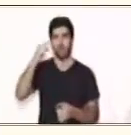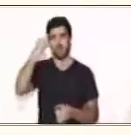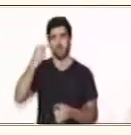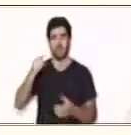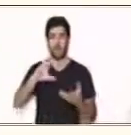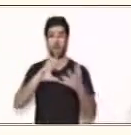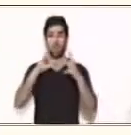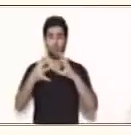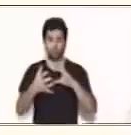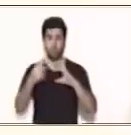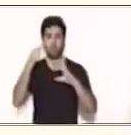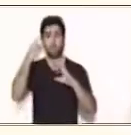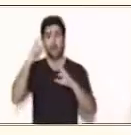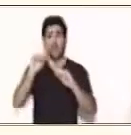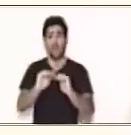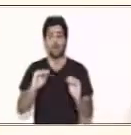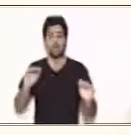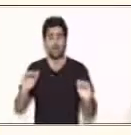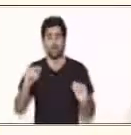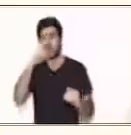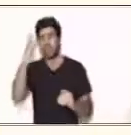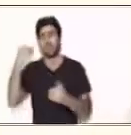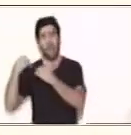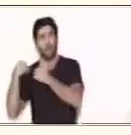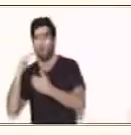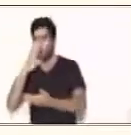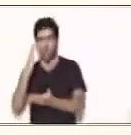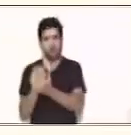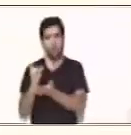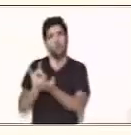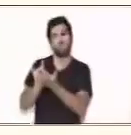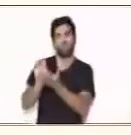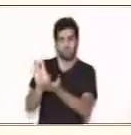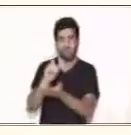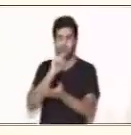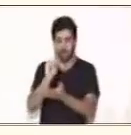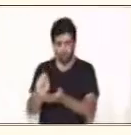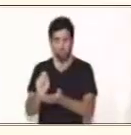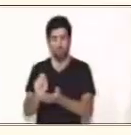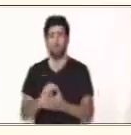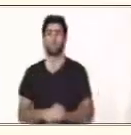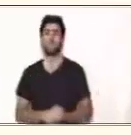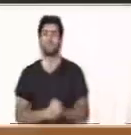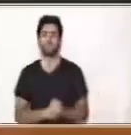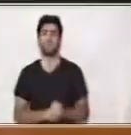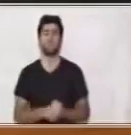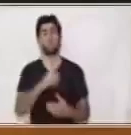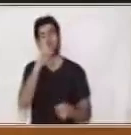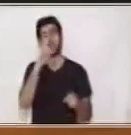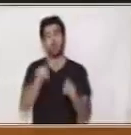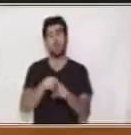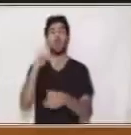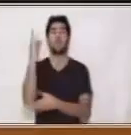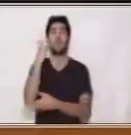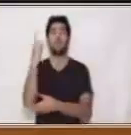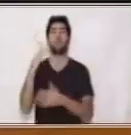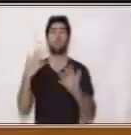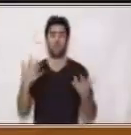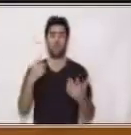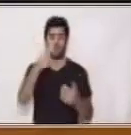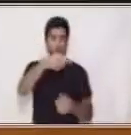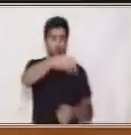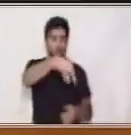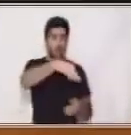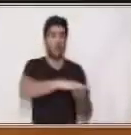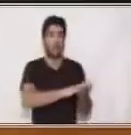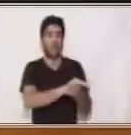el Maltrato Infantil. Te recordamos también, por favor, muy importante, que puedas lavar tus manos